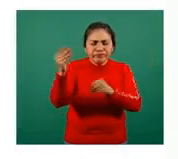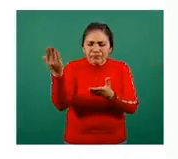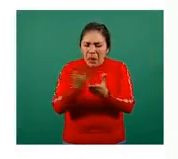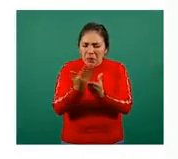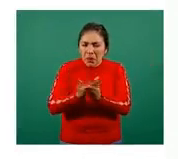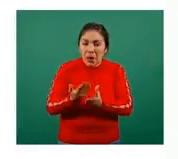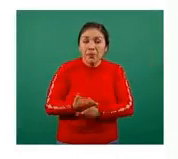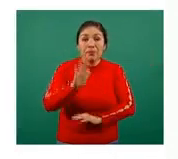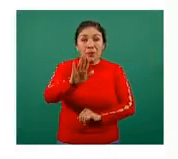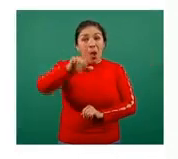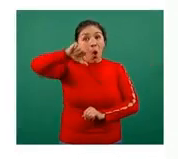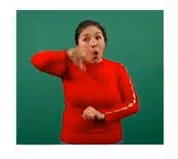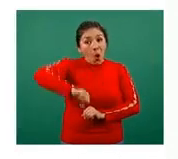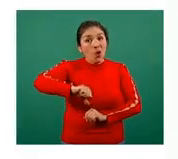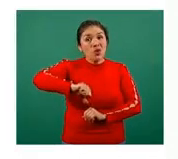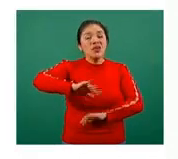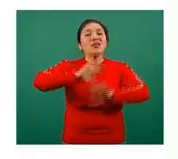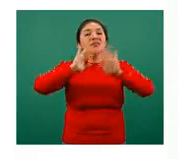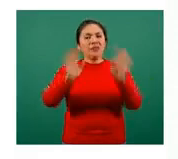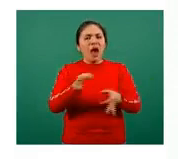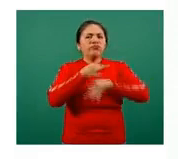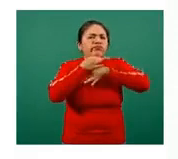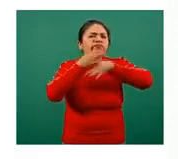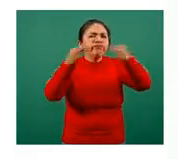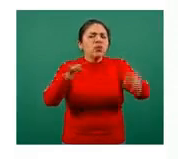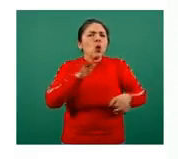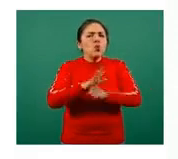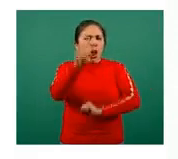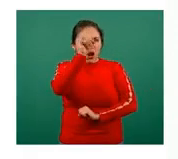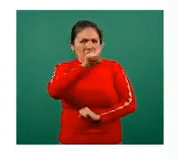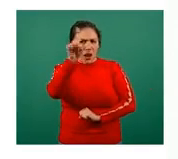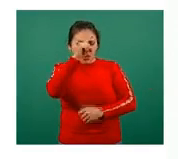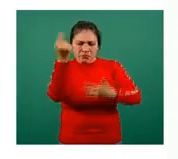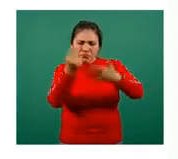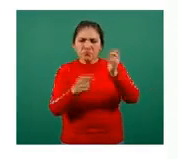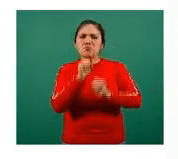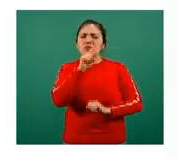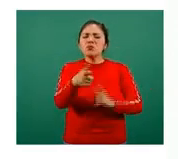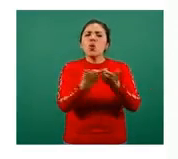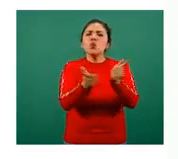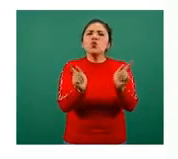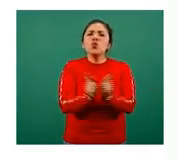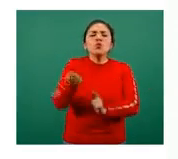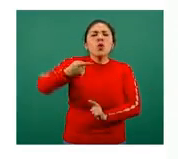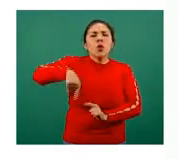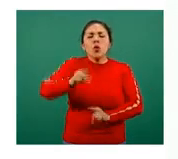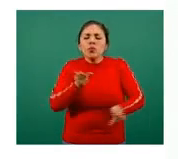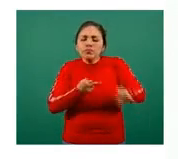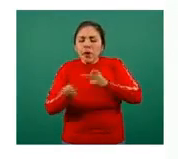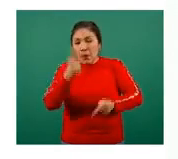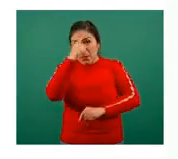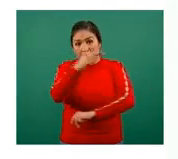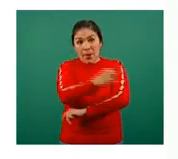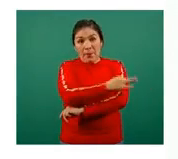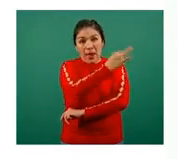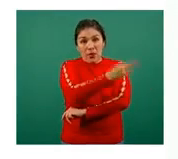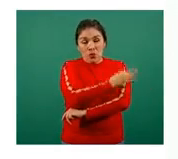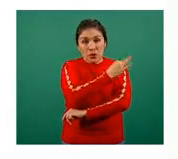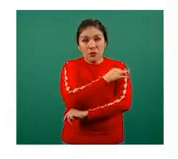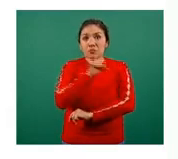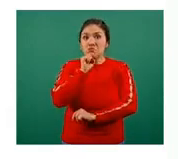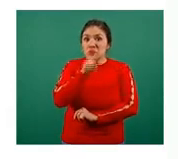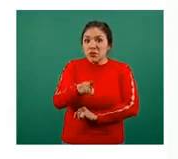hoy hace pública las recomendaciones del Grupo Estratégico de Vacunación, del